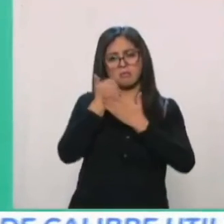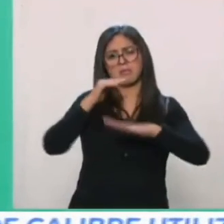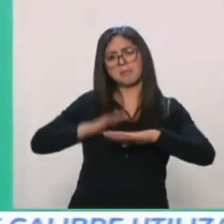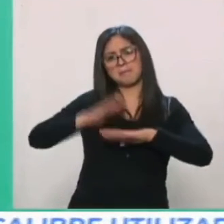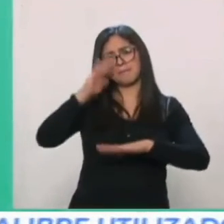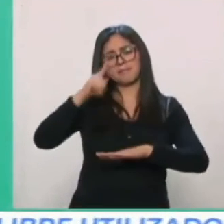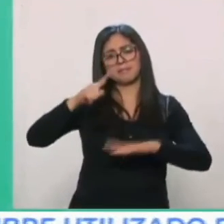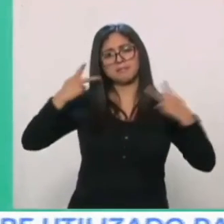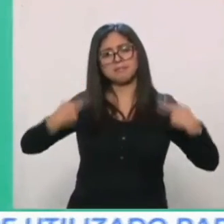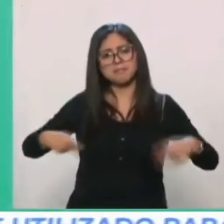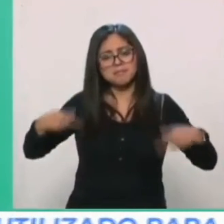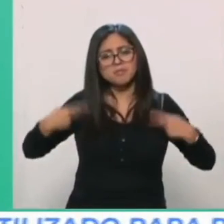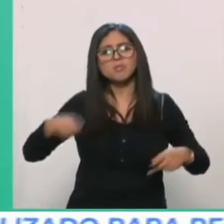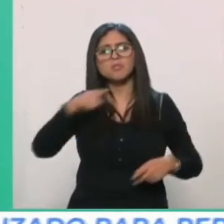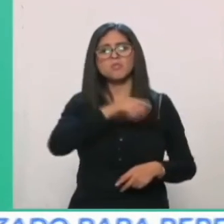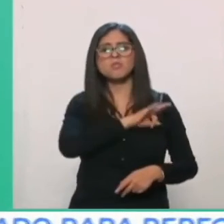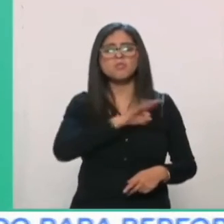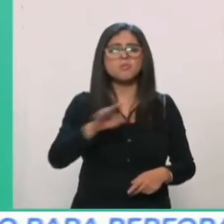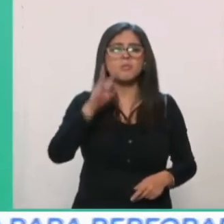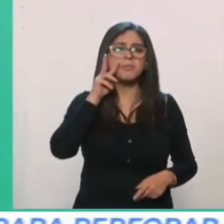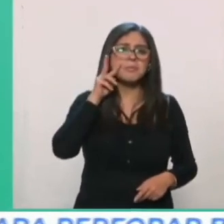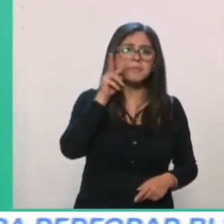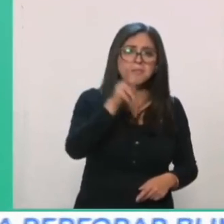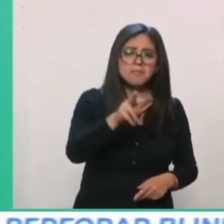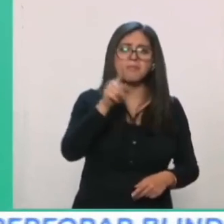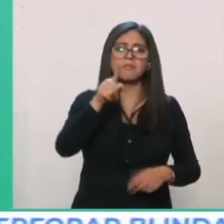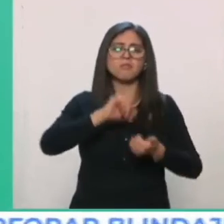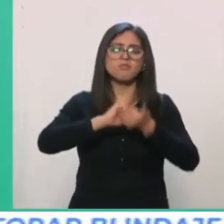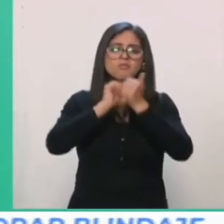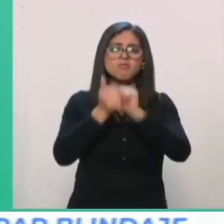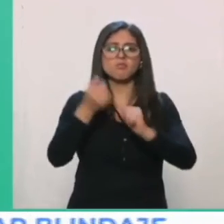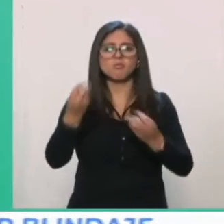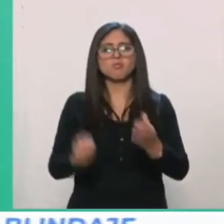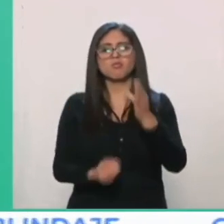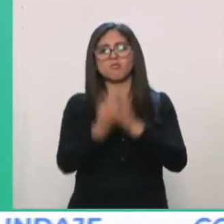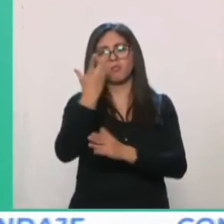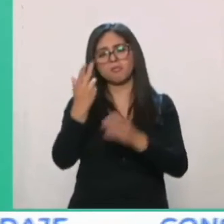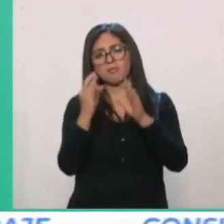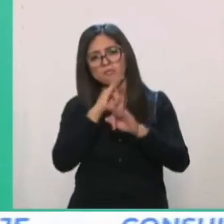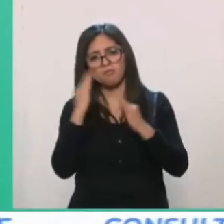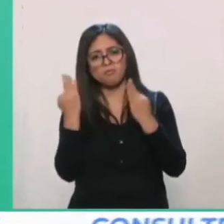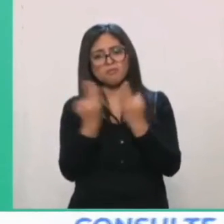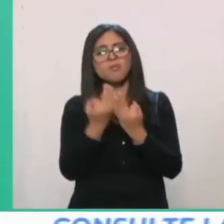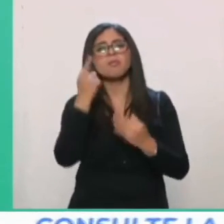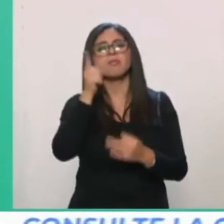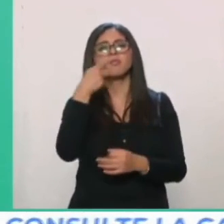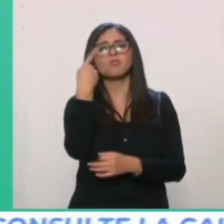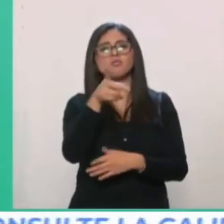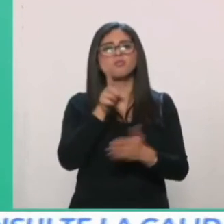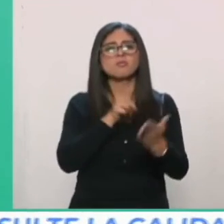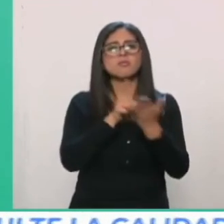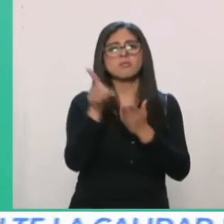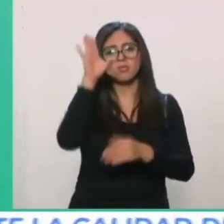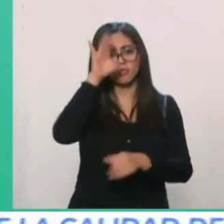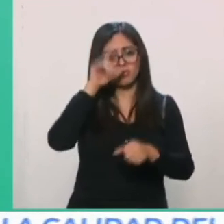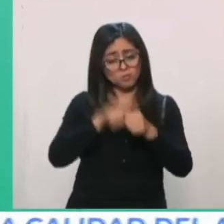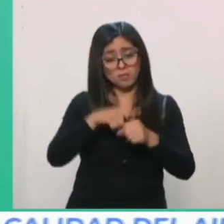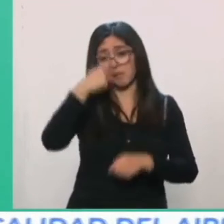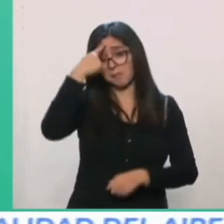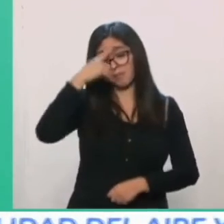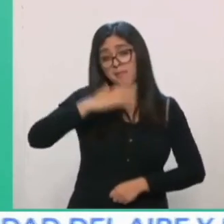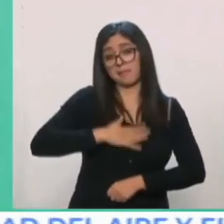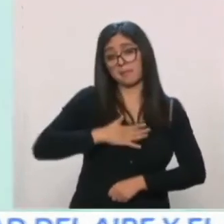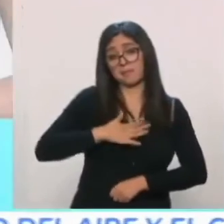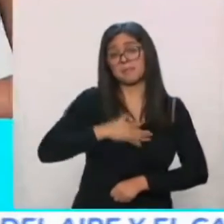mayor número de personas, garantizando así a través de estos mecanismos los derechos culturales, pero lo que a mí me